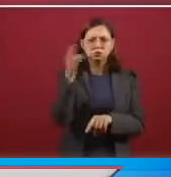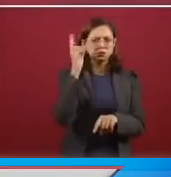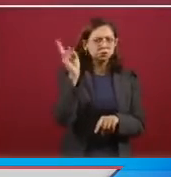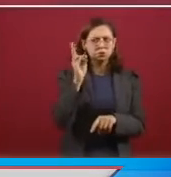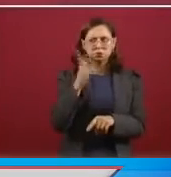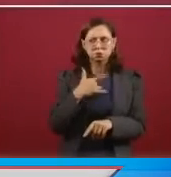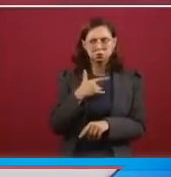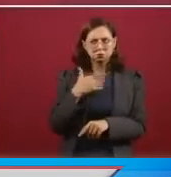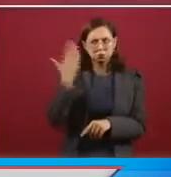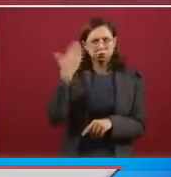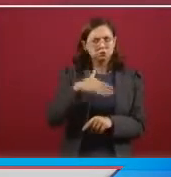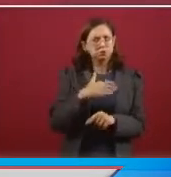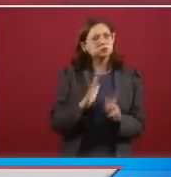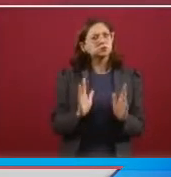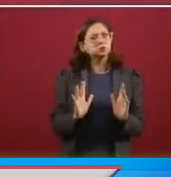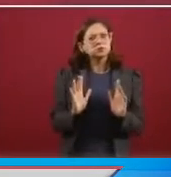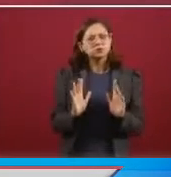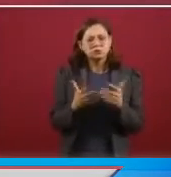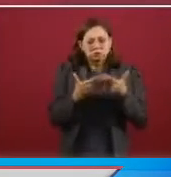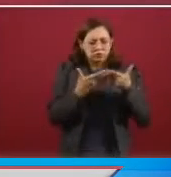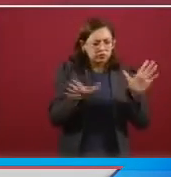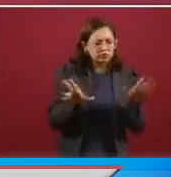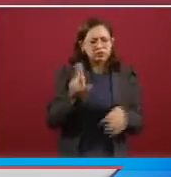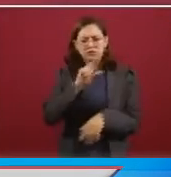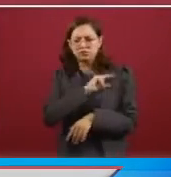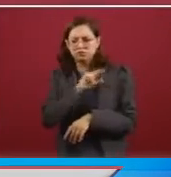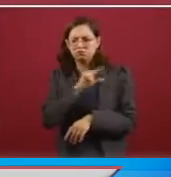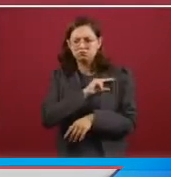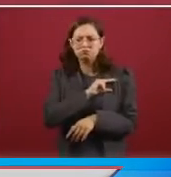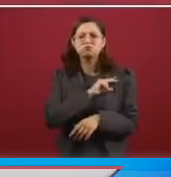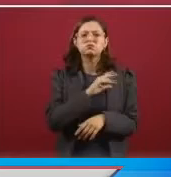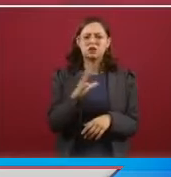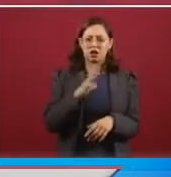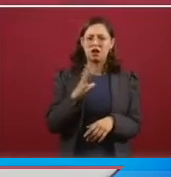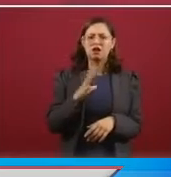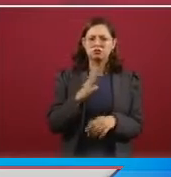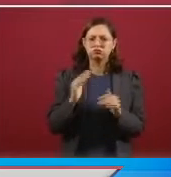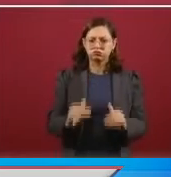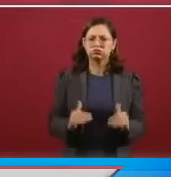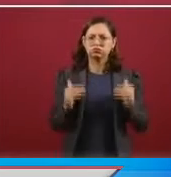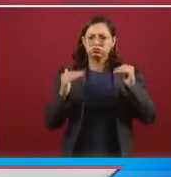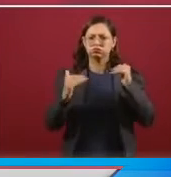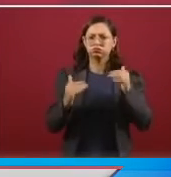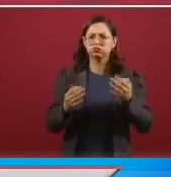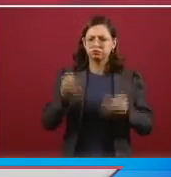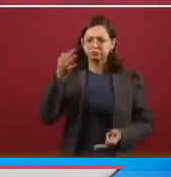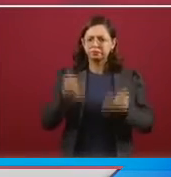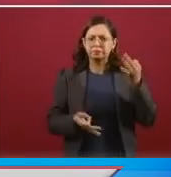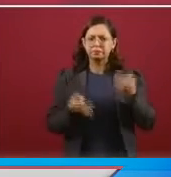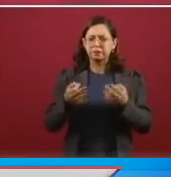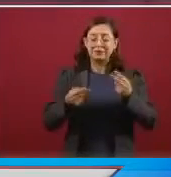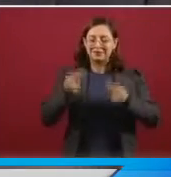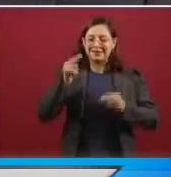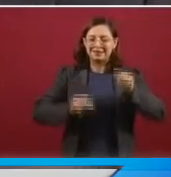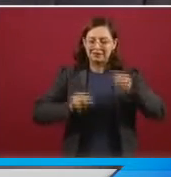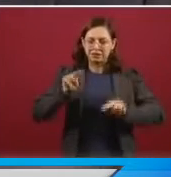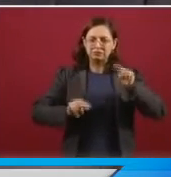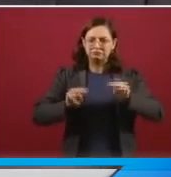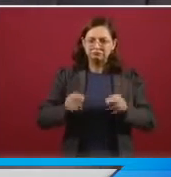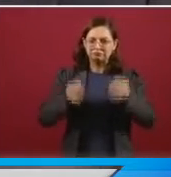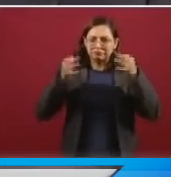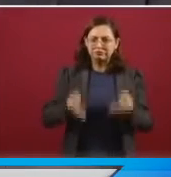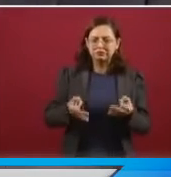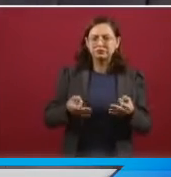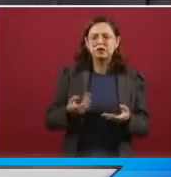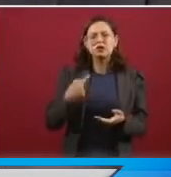hubiesen logrado su objetivo de eliminar este pase automático. Deberían de eliminarse los exámenes de admisión para garantizar la posibilidad para todos de